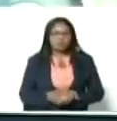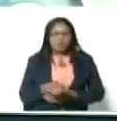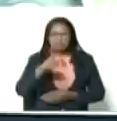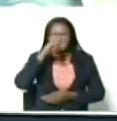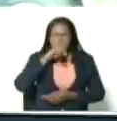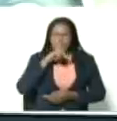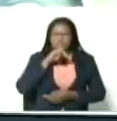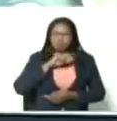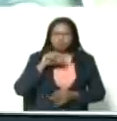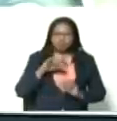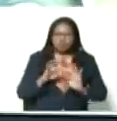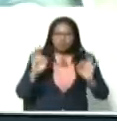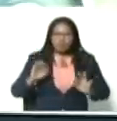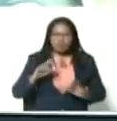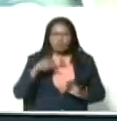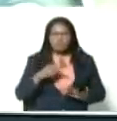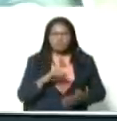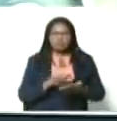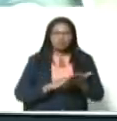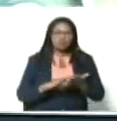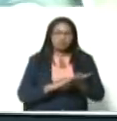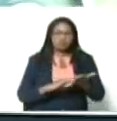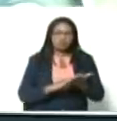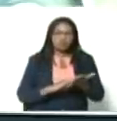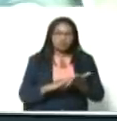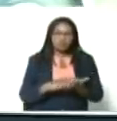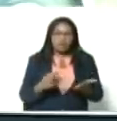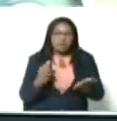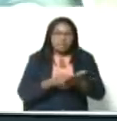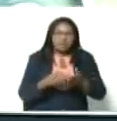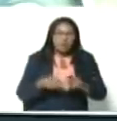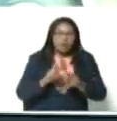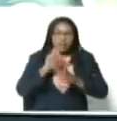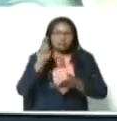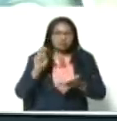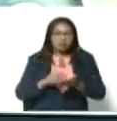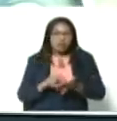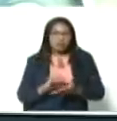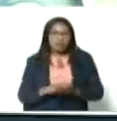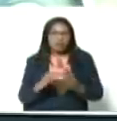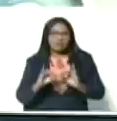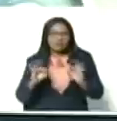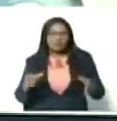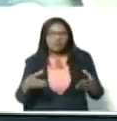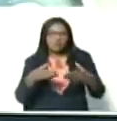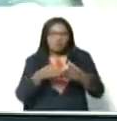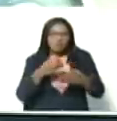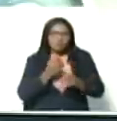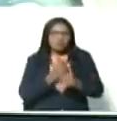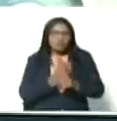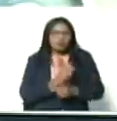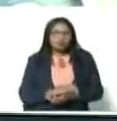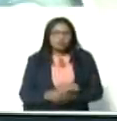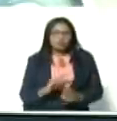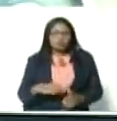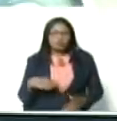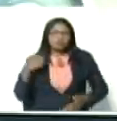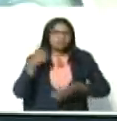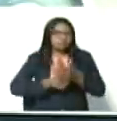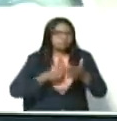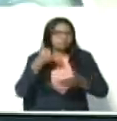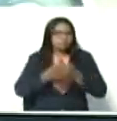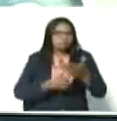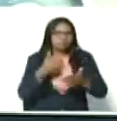tiene que ser el año de la recuperación de los ingresos nacionales y de los ingresos de la clase obrera. Estoy empeñado en eso